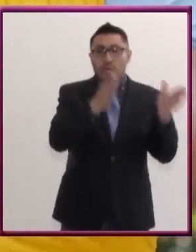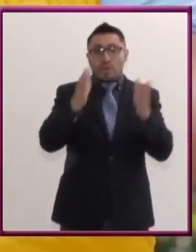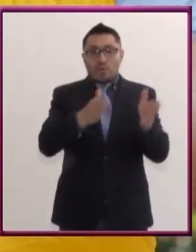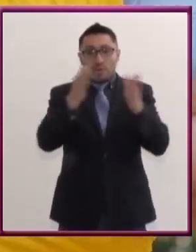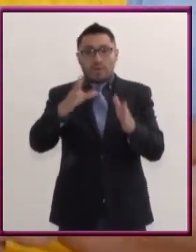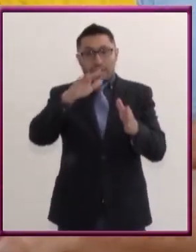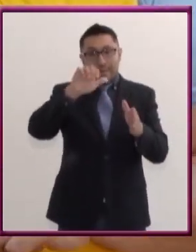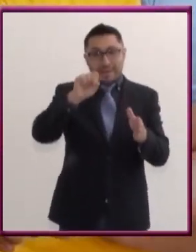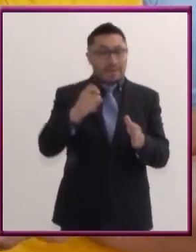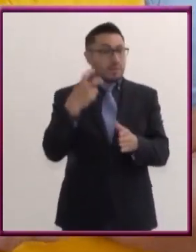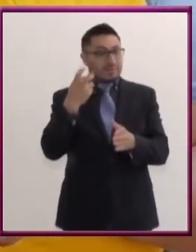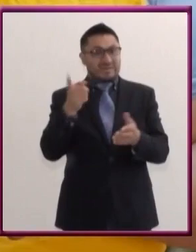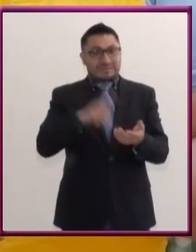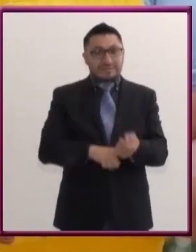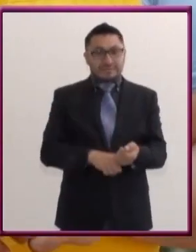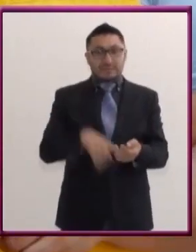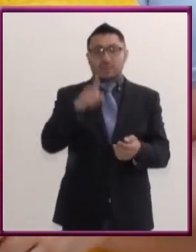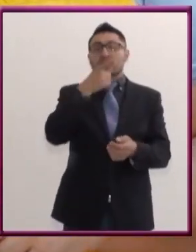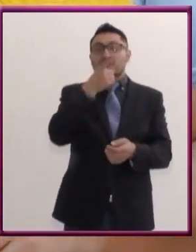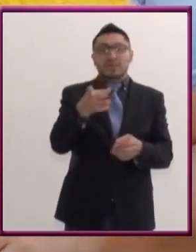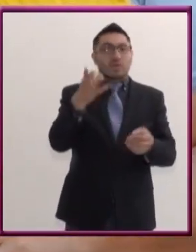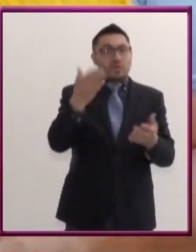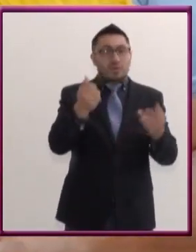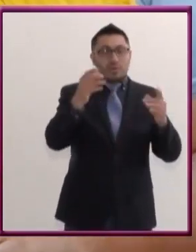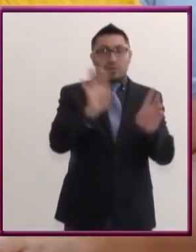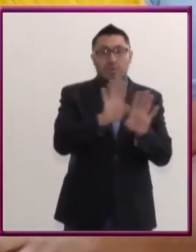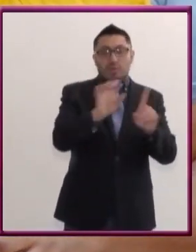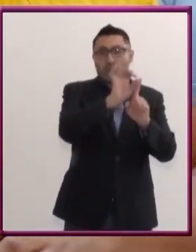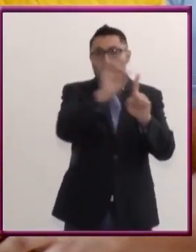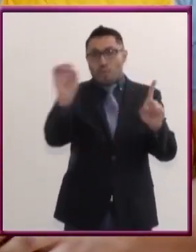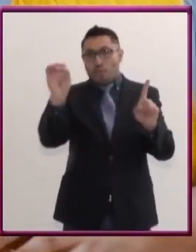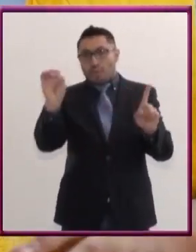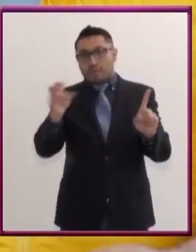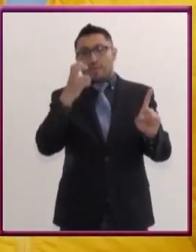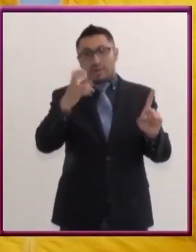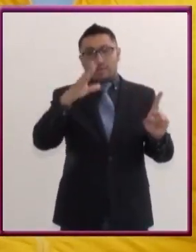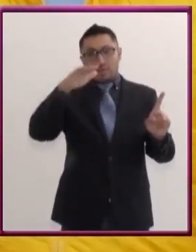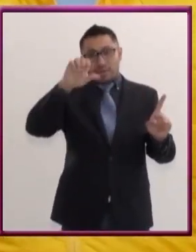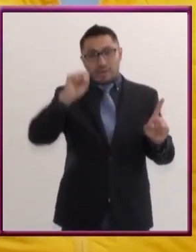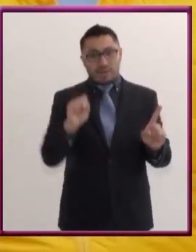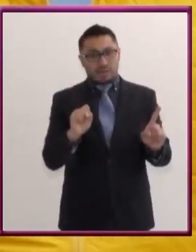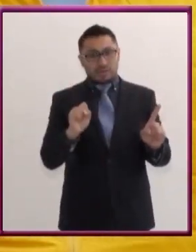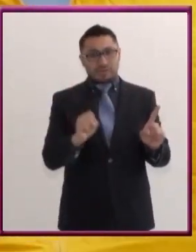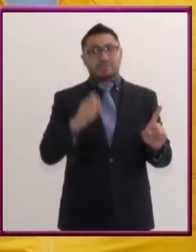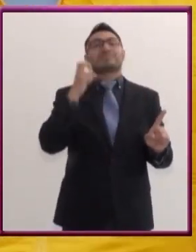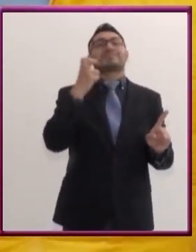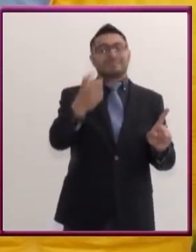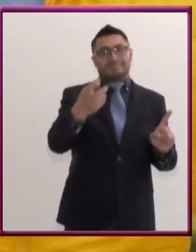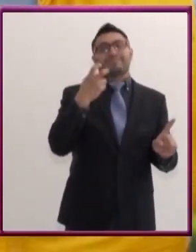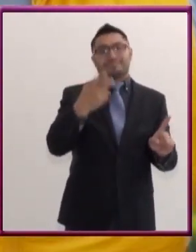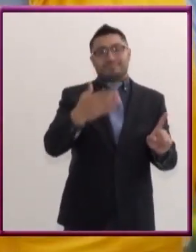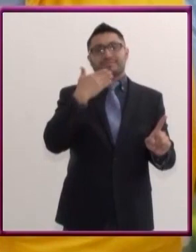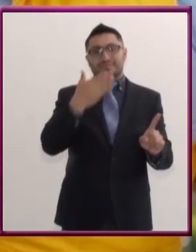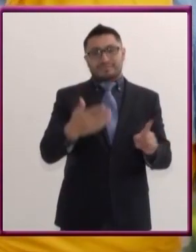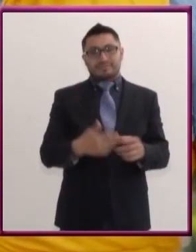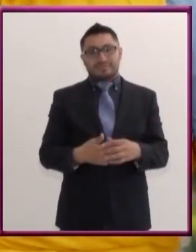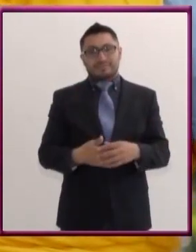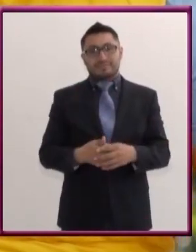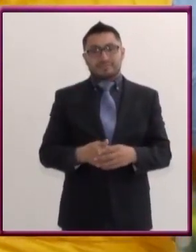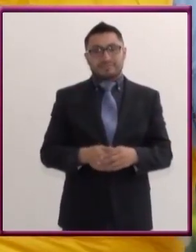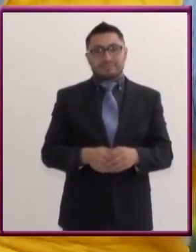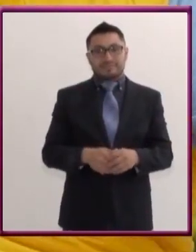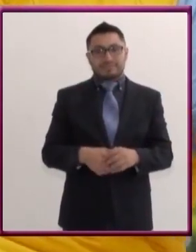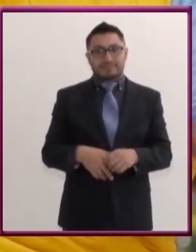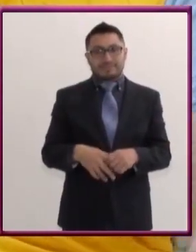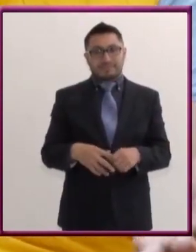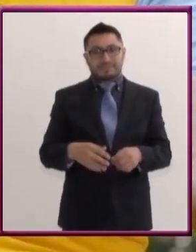pues hay caos en eso. ¿Estás diciendo que como no hay un patrón, entonces eso es caótico? Elemental, mi pequeño